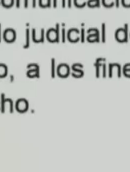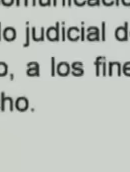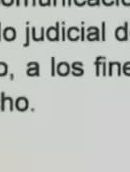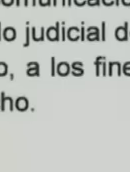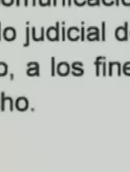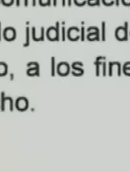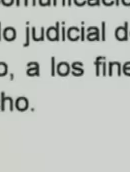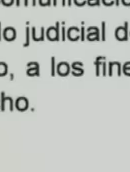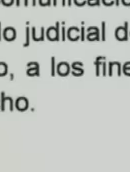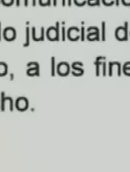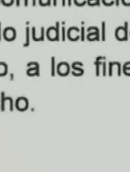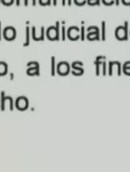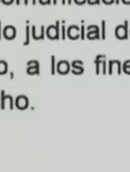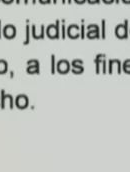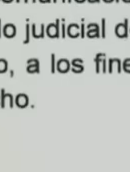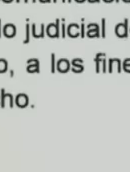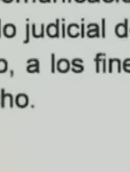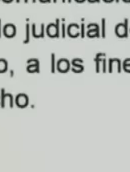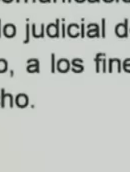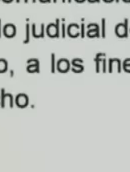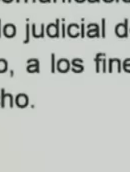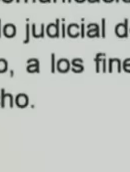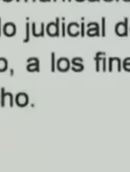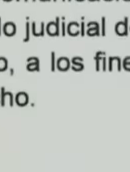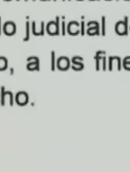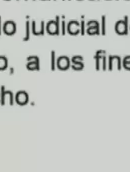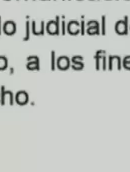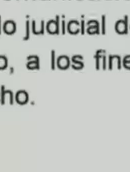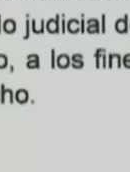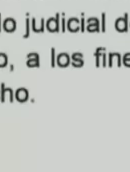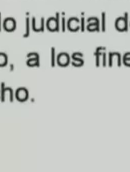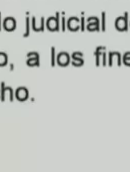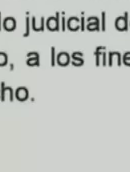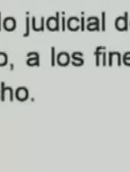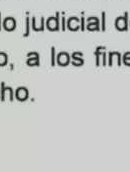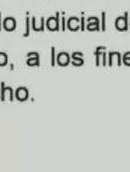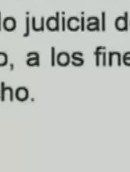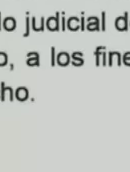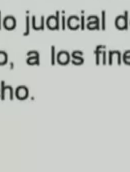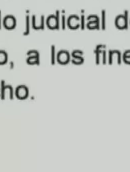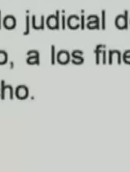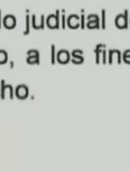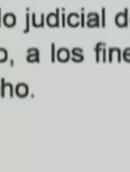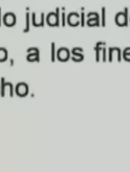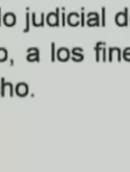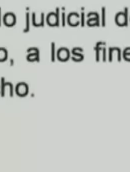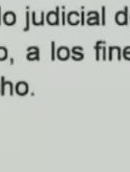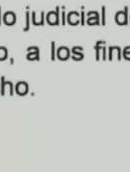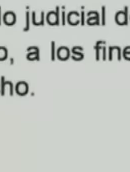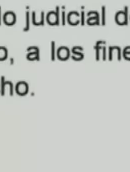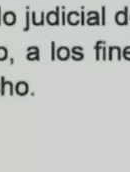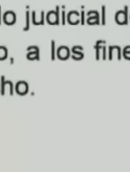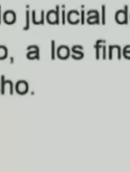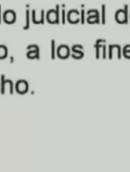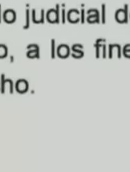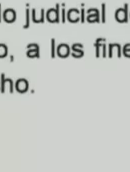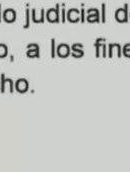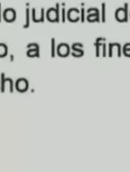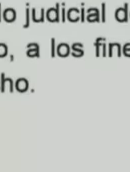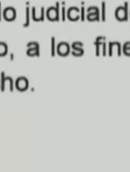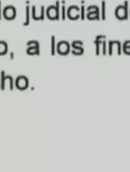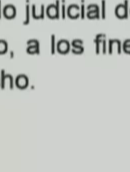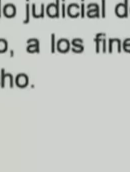expresó su reconocimiento a nuestra autoridad como Fiscal General de la República y